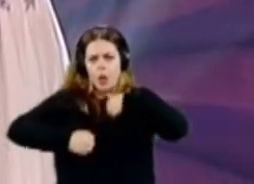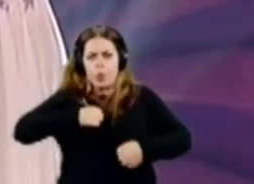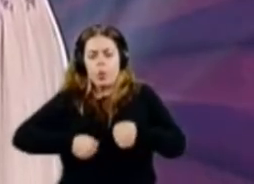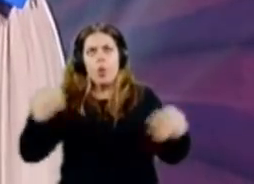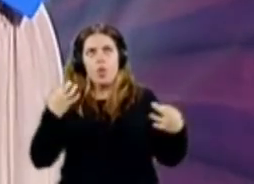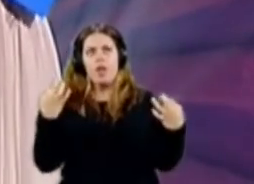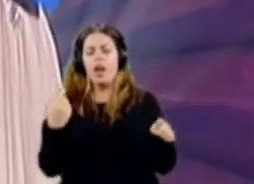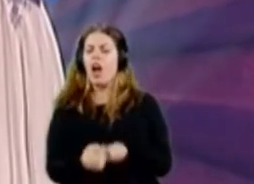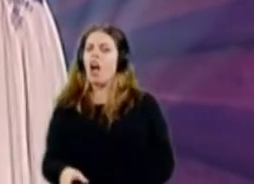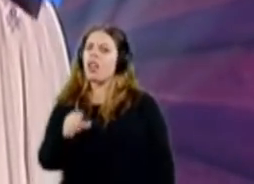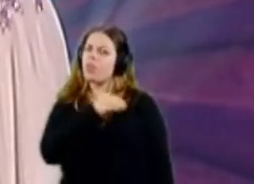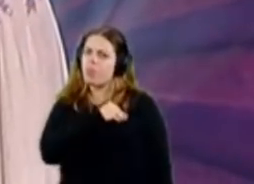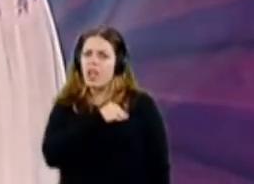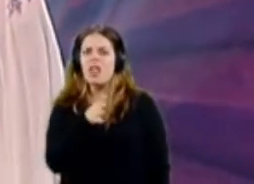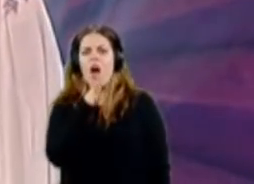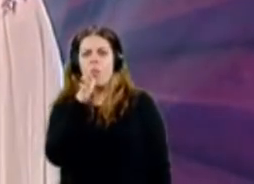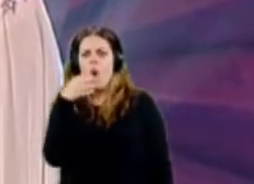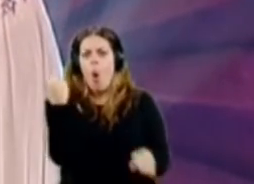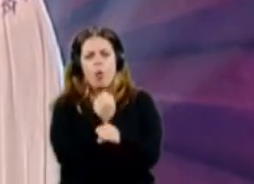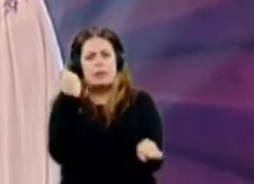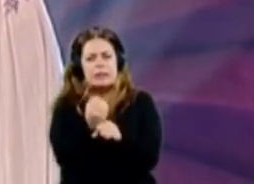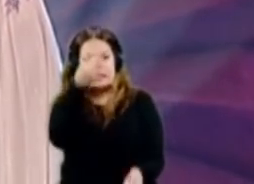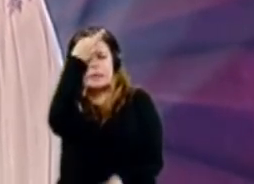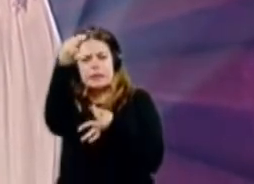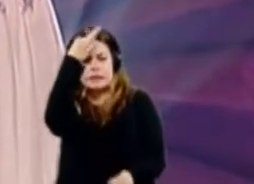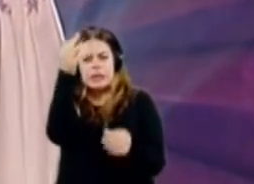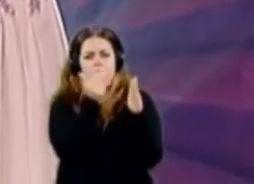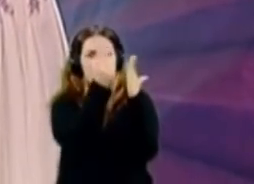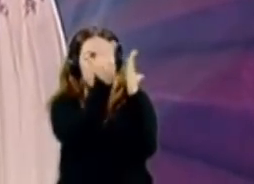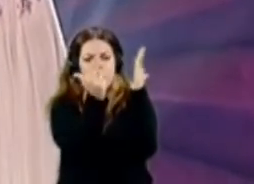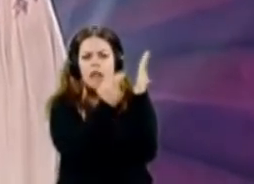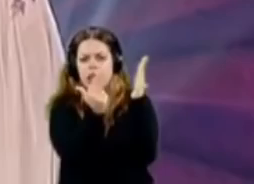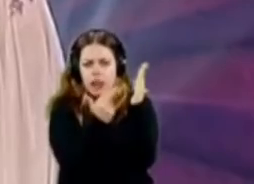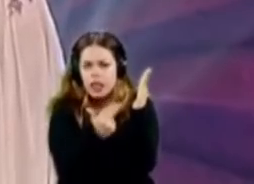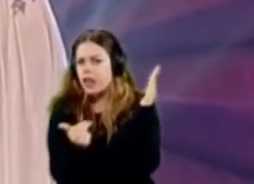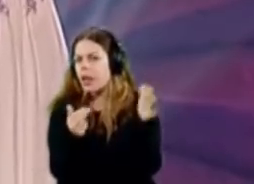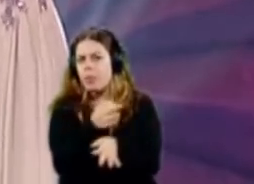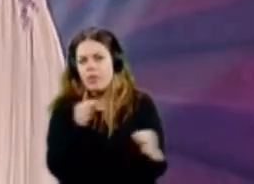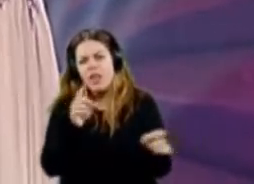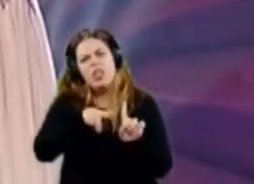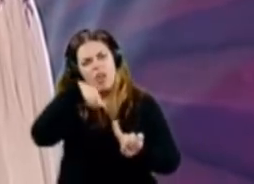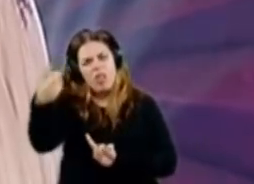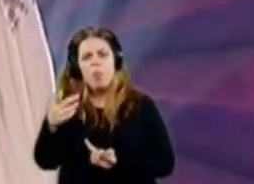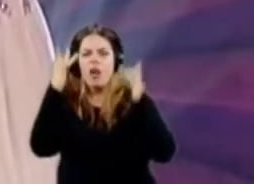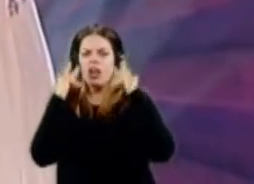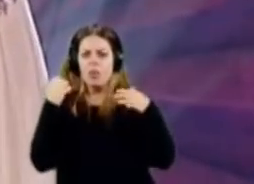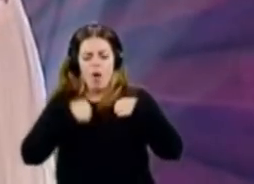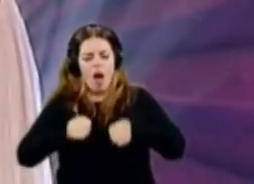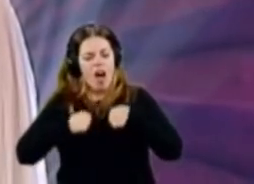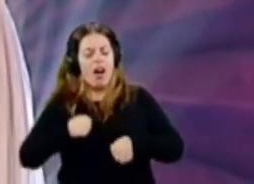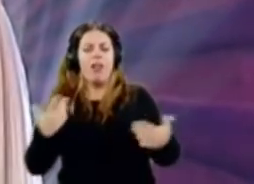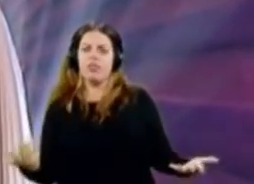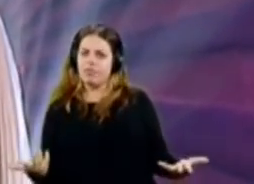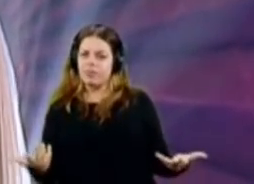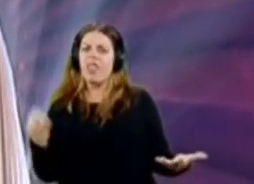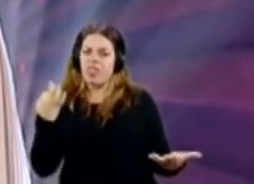trabajo... Es un arte efímero y además es una obra muy bonita, como para irse a la cama y aguantarla un par de días. Vamos, me da pena a